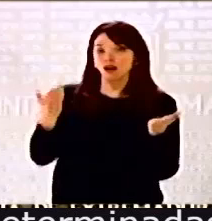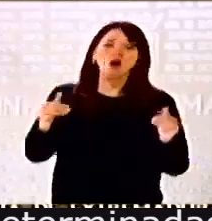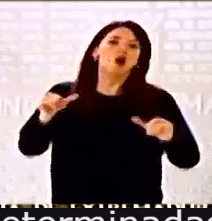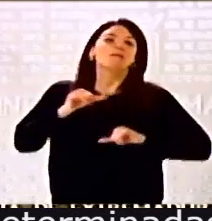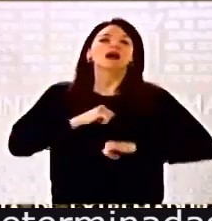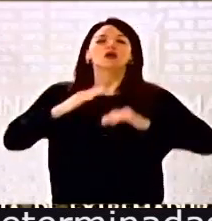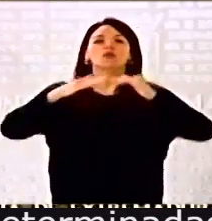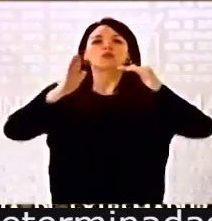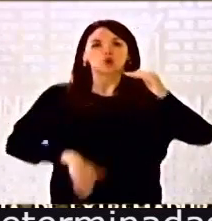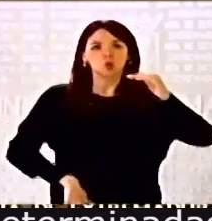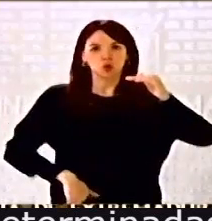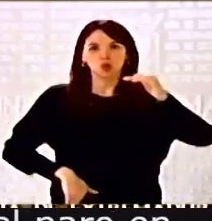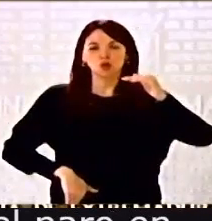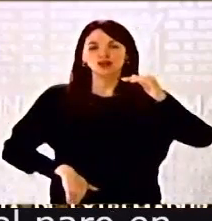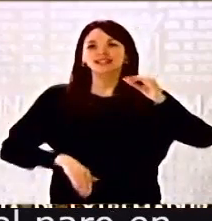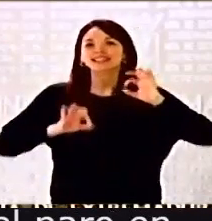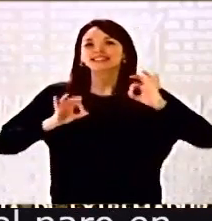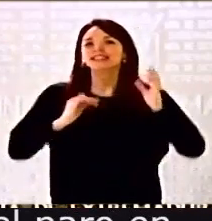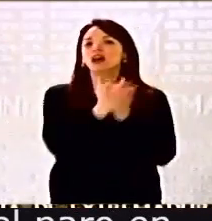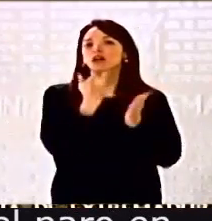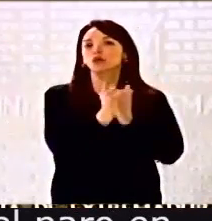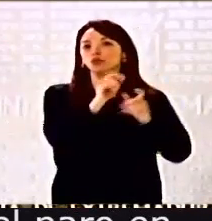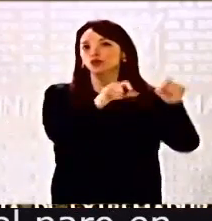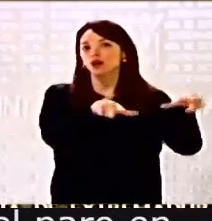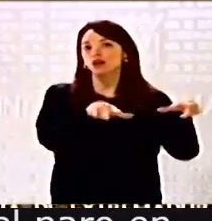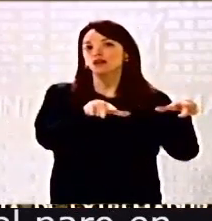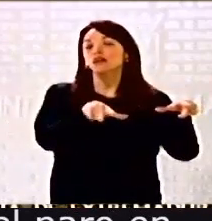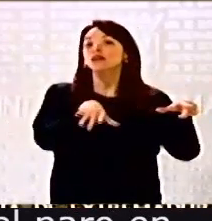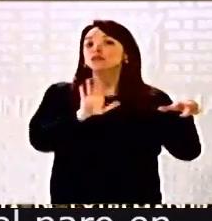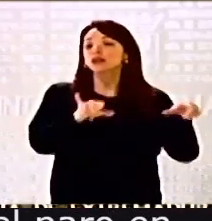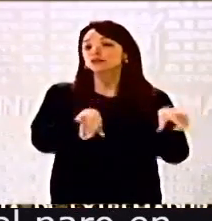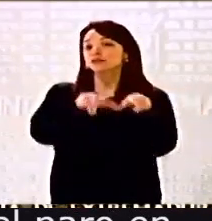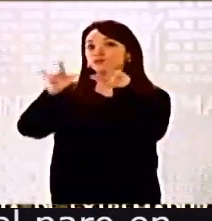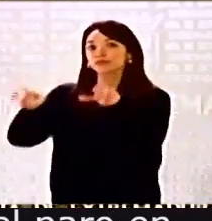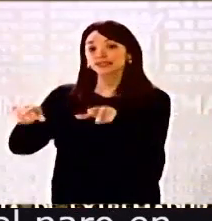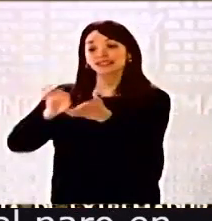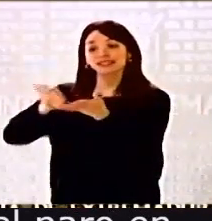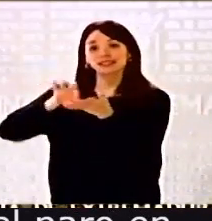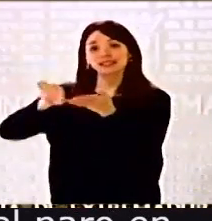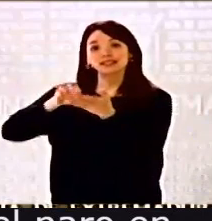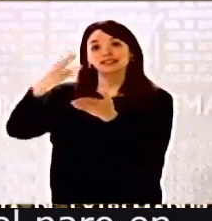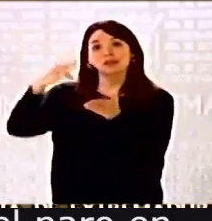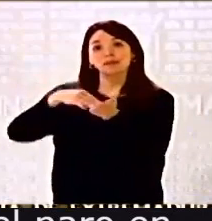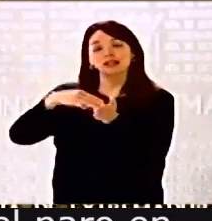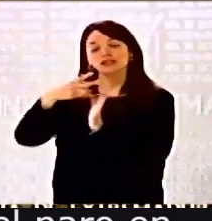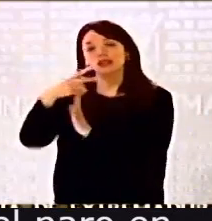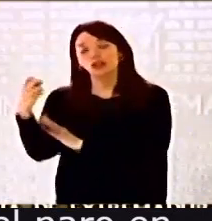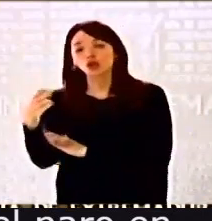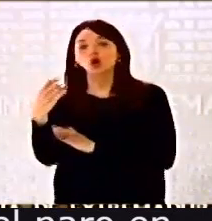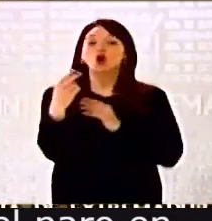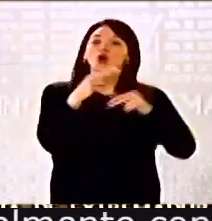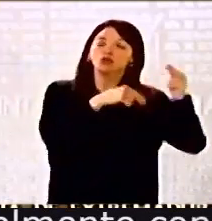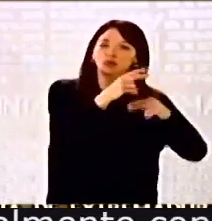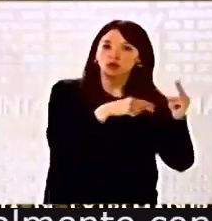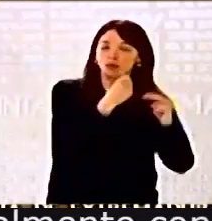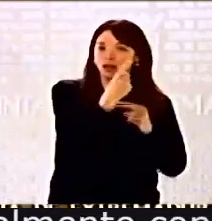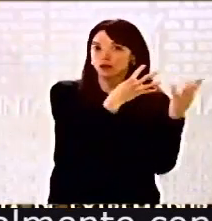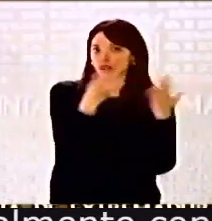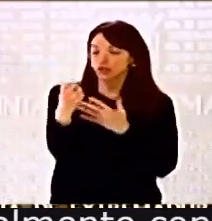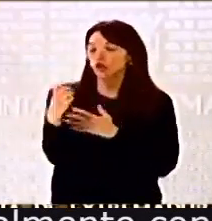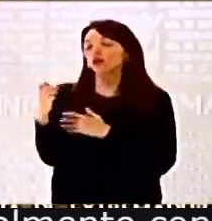en 2.100, pero subió en servicio sustancialmente con 3.200, construcción 2.900 y la industria en